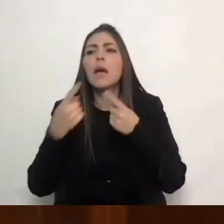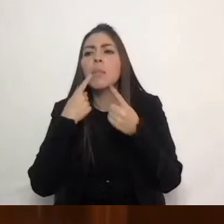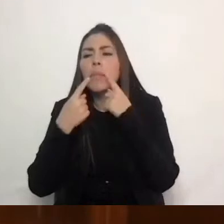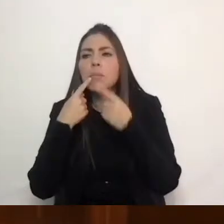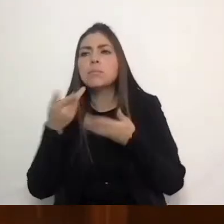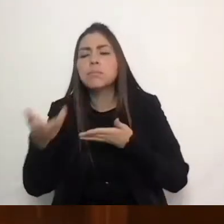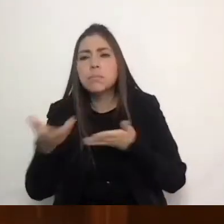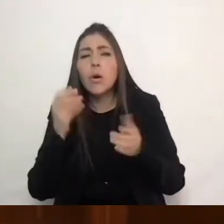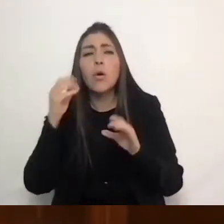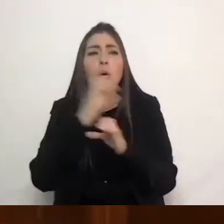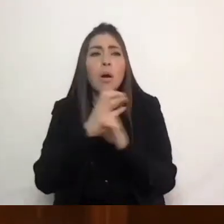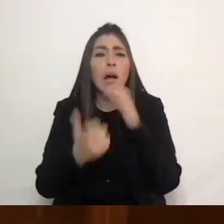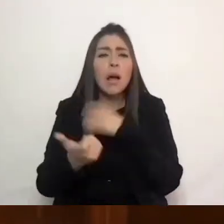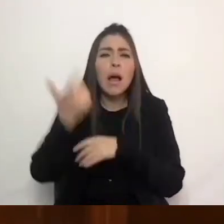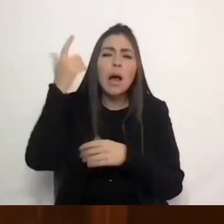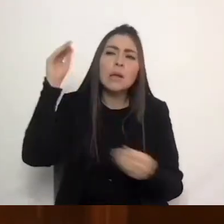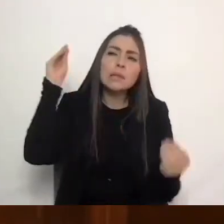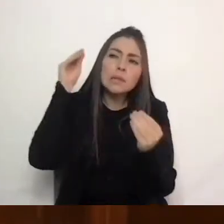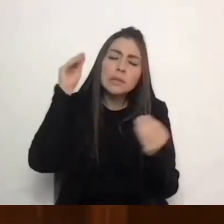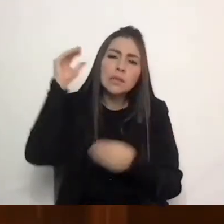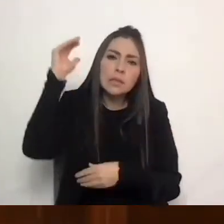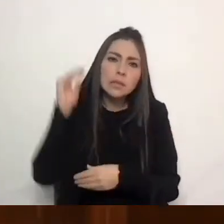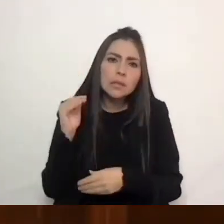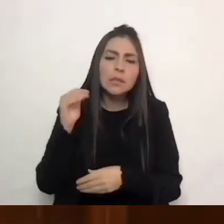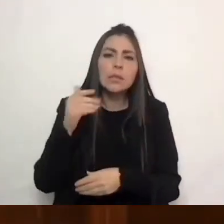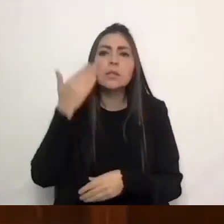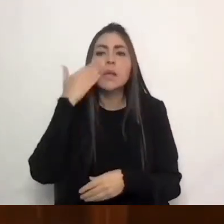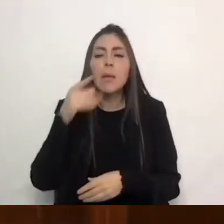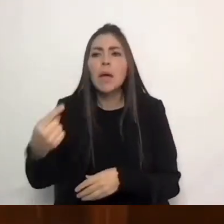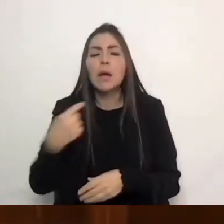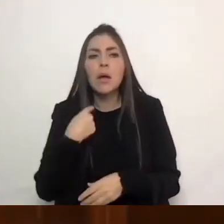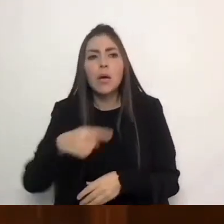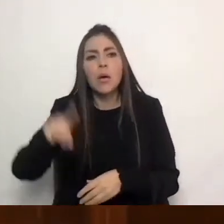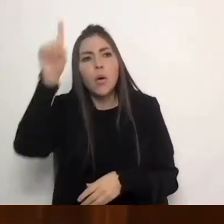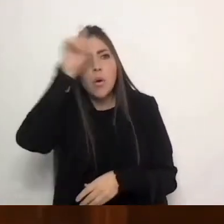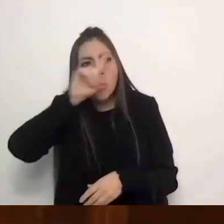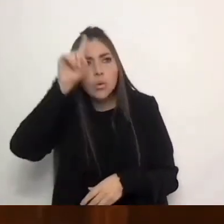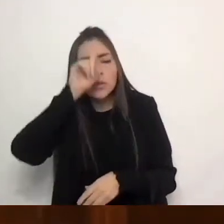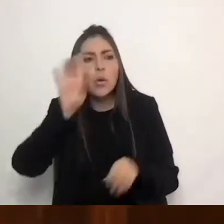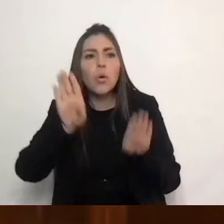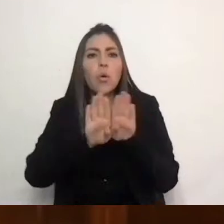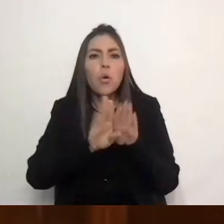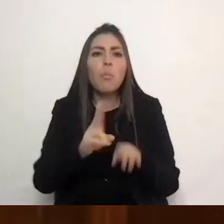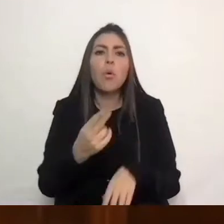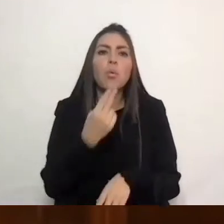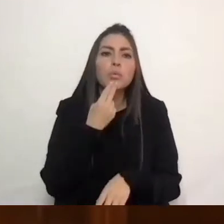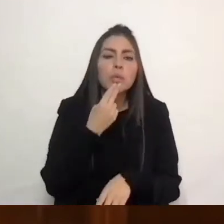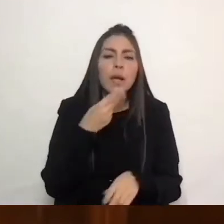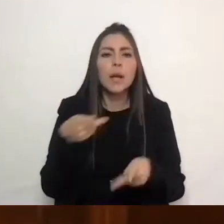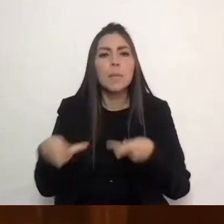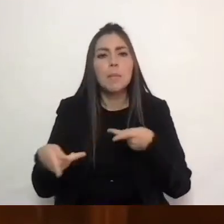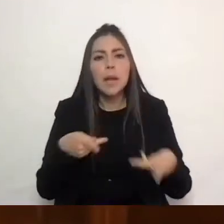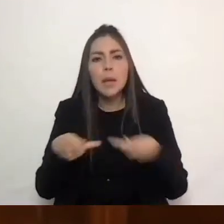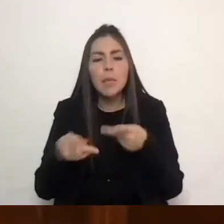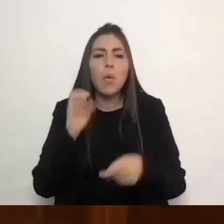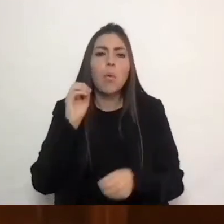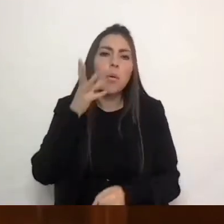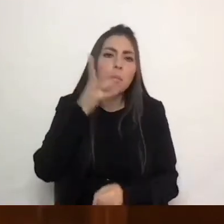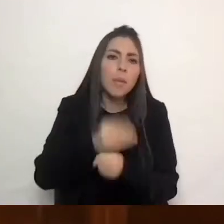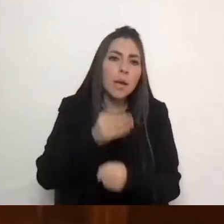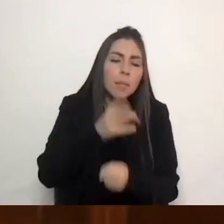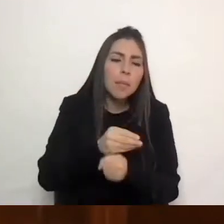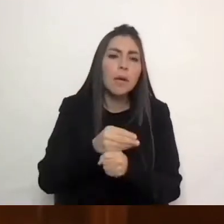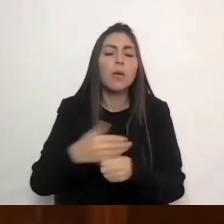las cosas, en escuchar las instrucciones y consejos para saber utilizar, preparar, reparar,